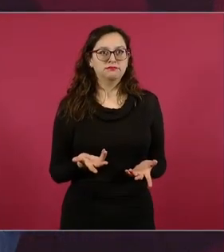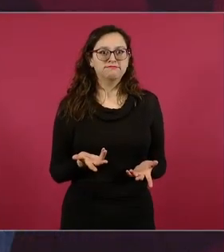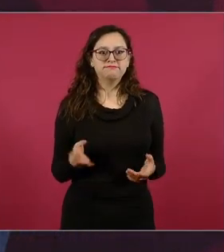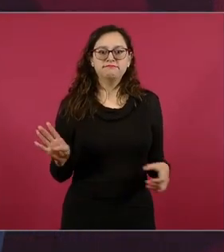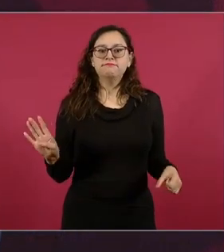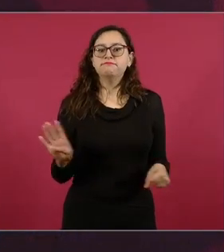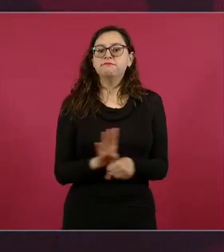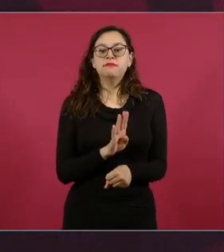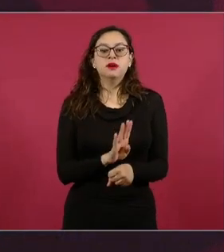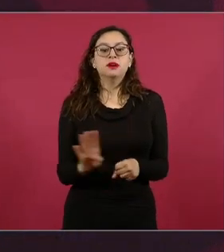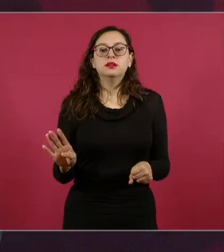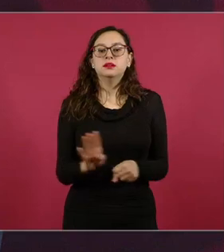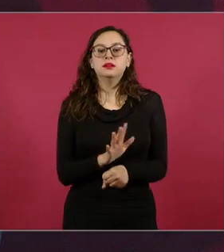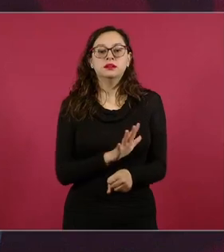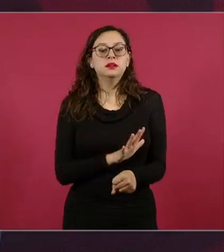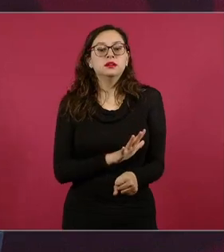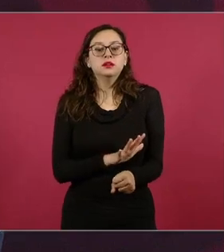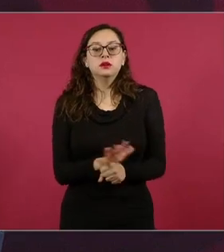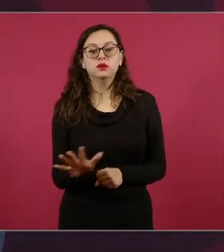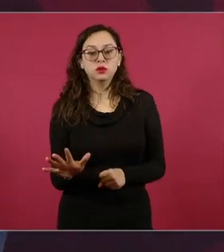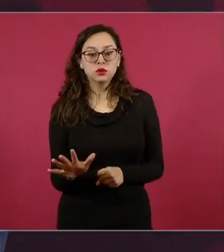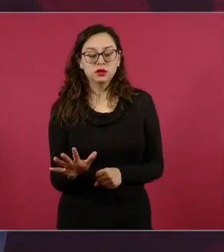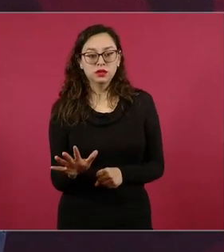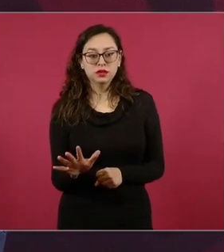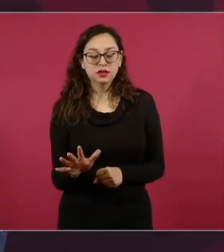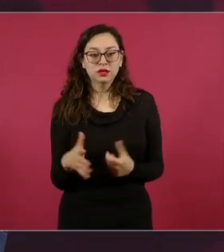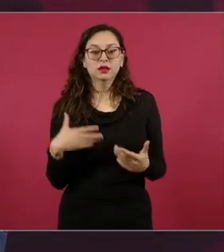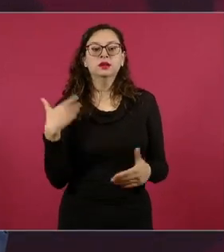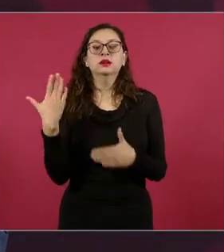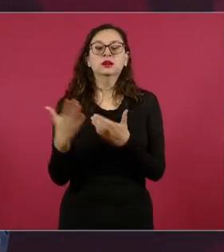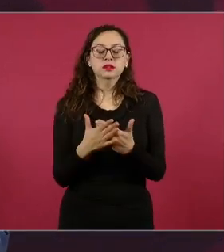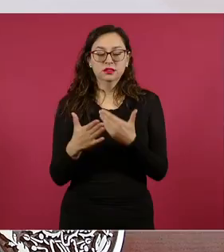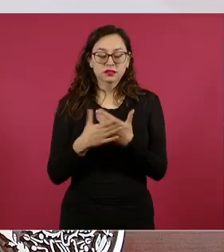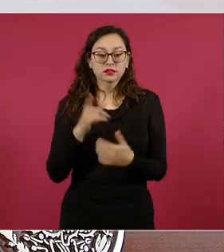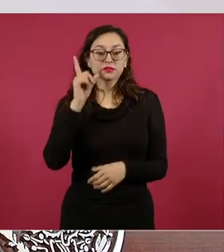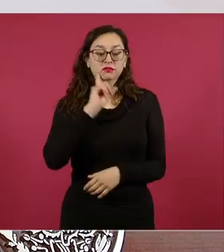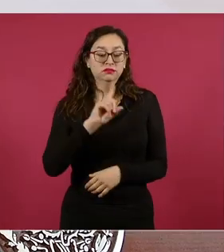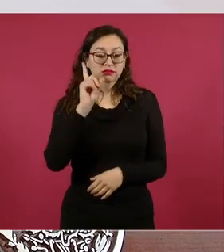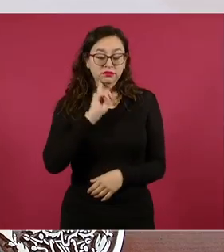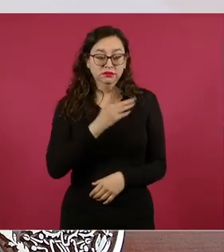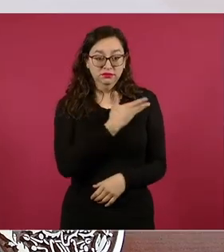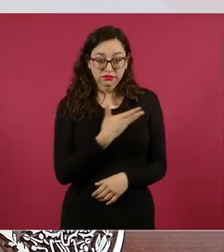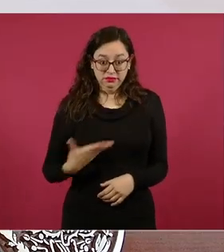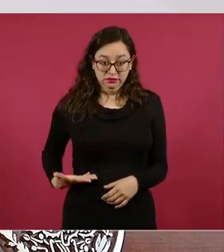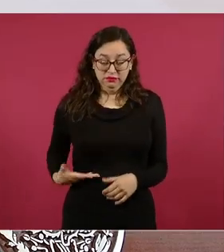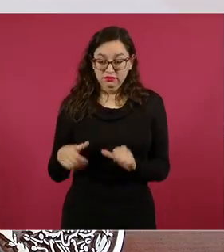ventaja es que quien me va a sustituir es